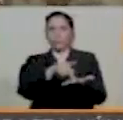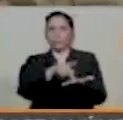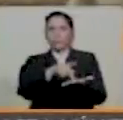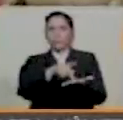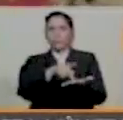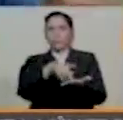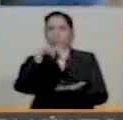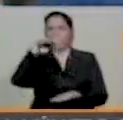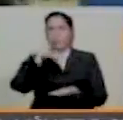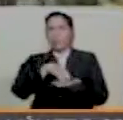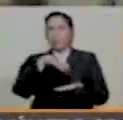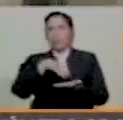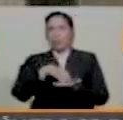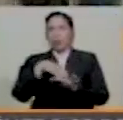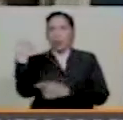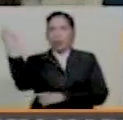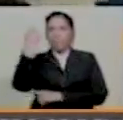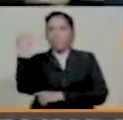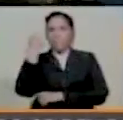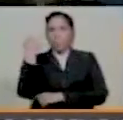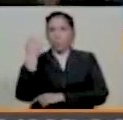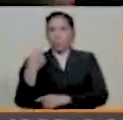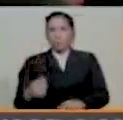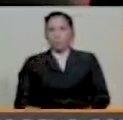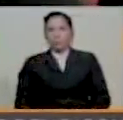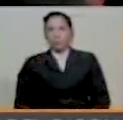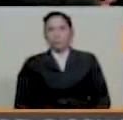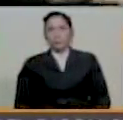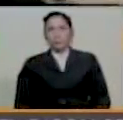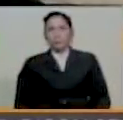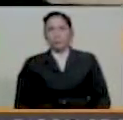proveniente del estado Apure.